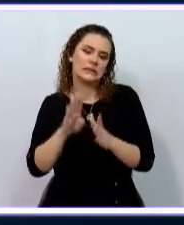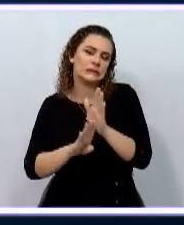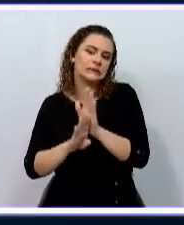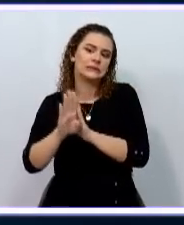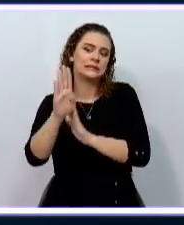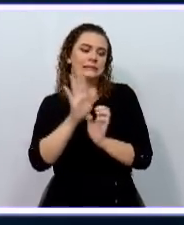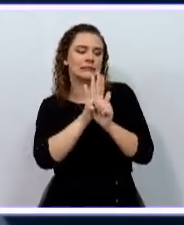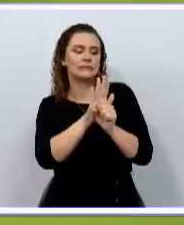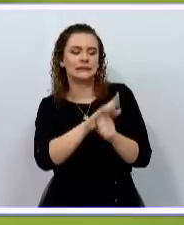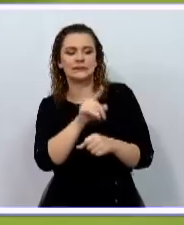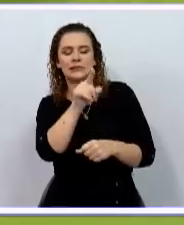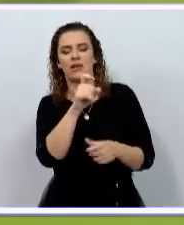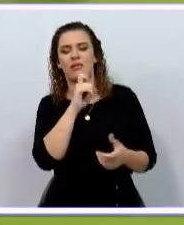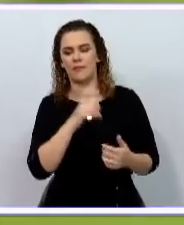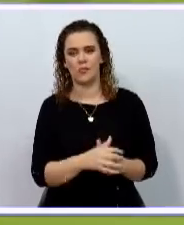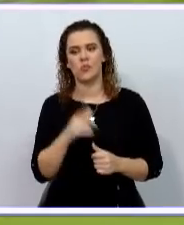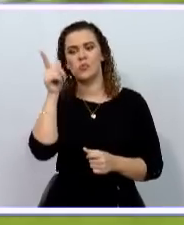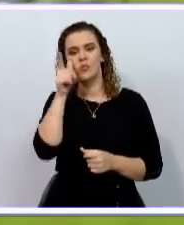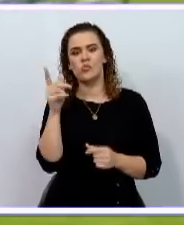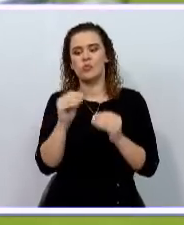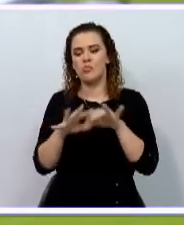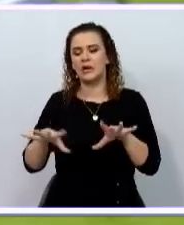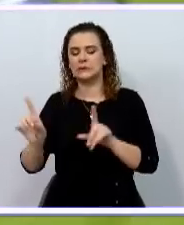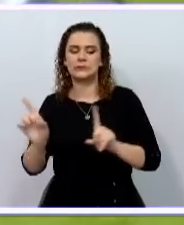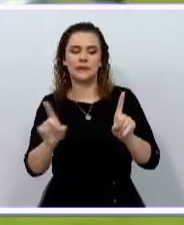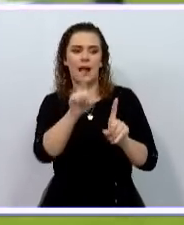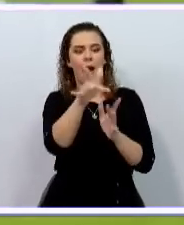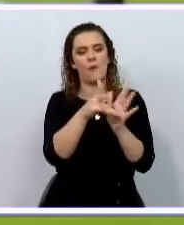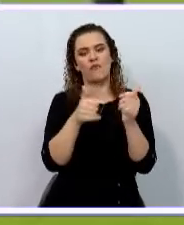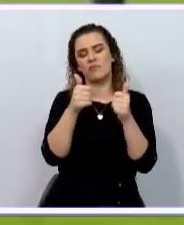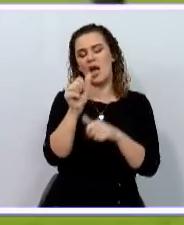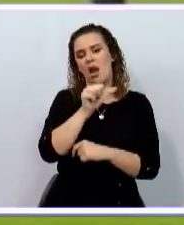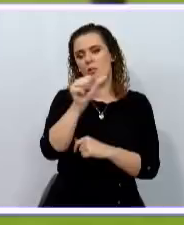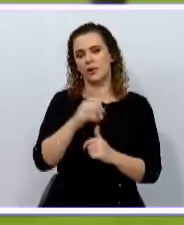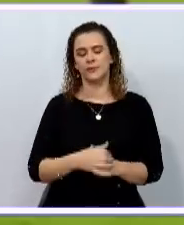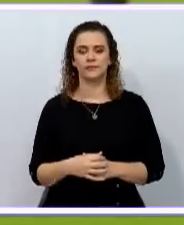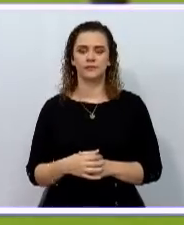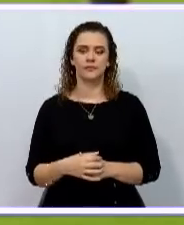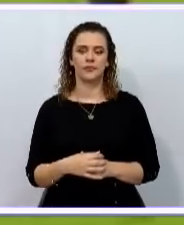y estar presionando arriba no obviamente que quedan más espacio ellos lo aprovecharon muy bien